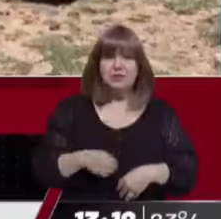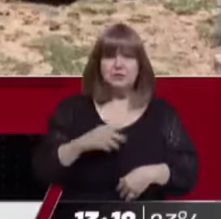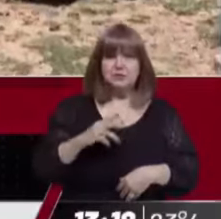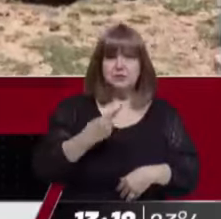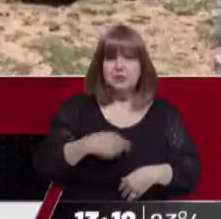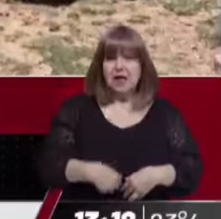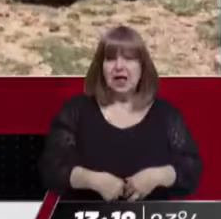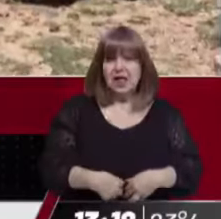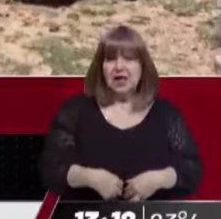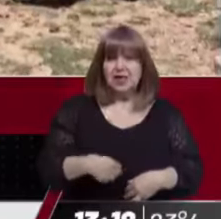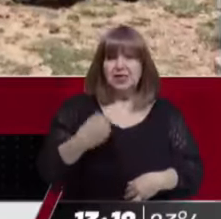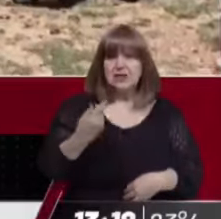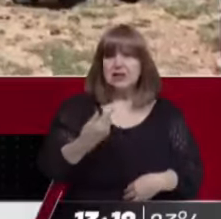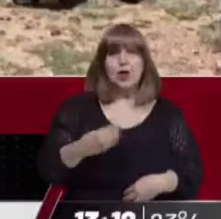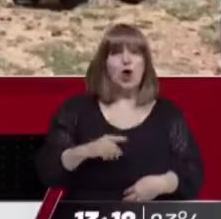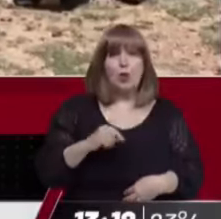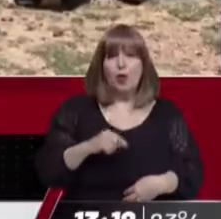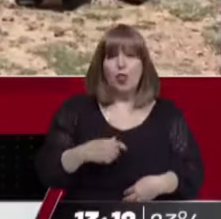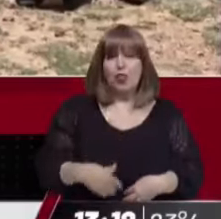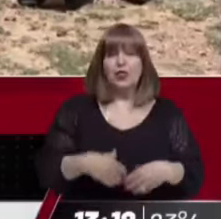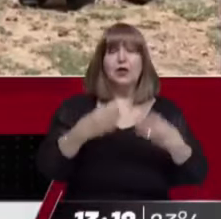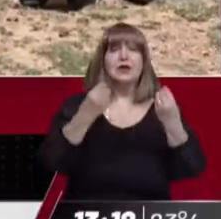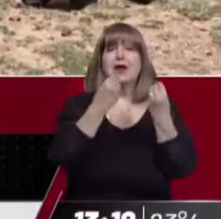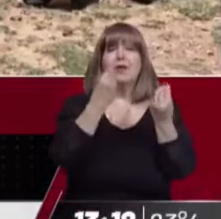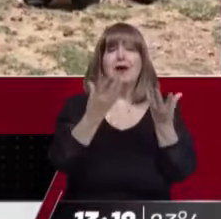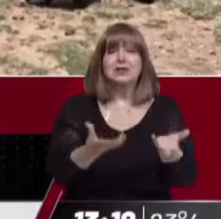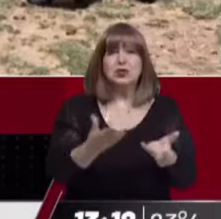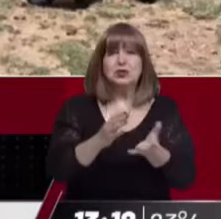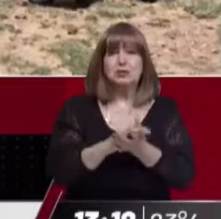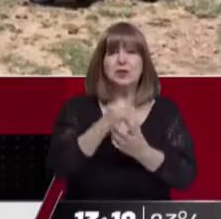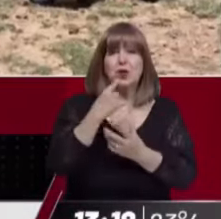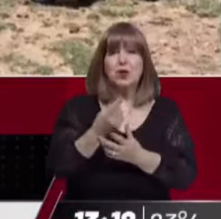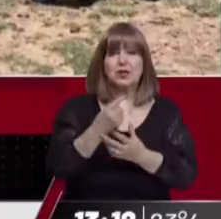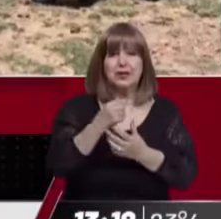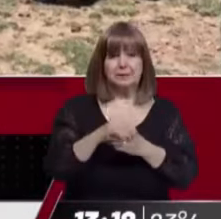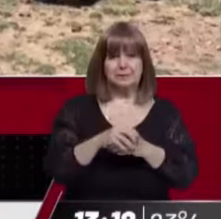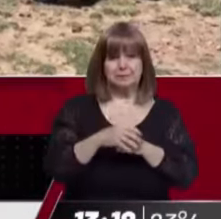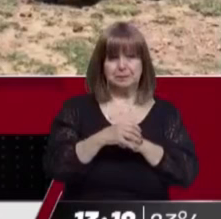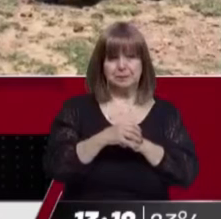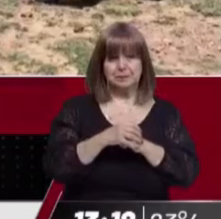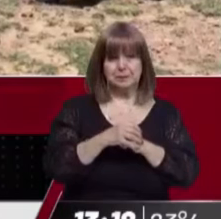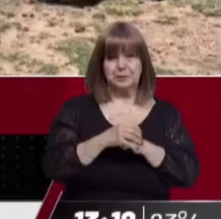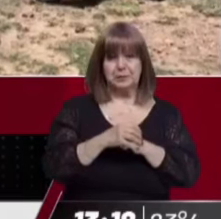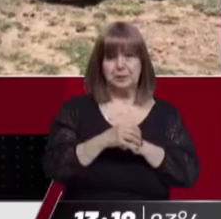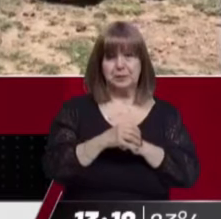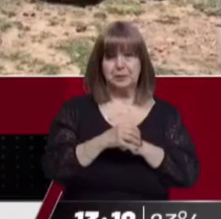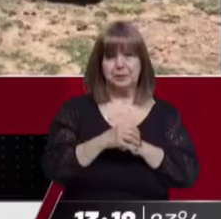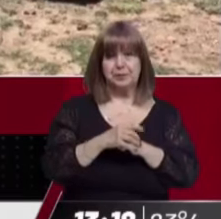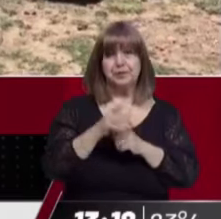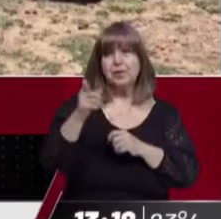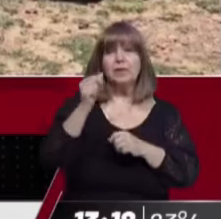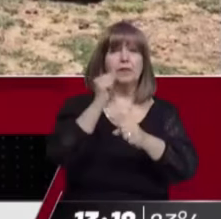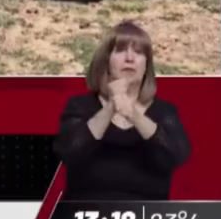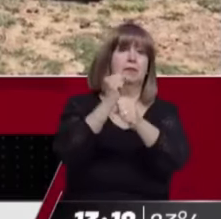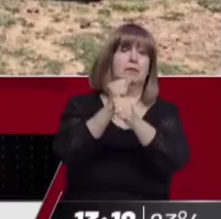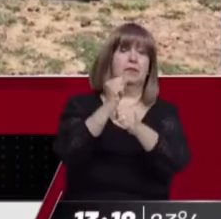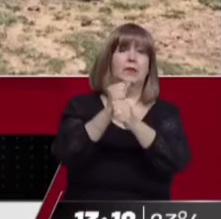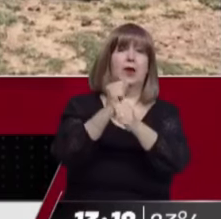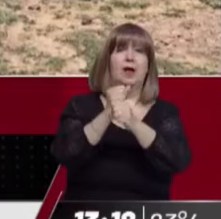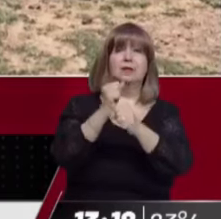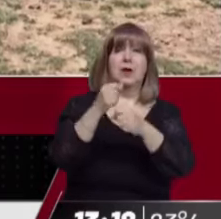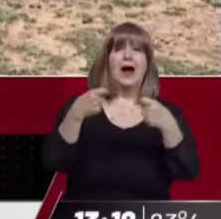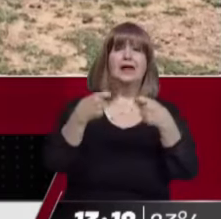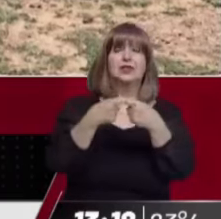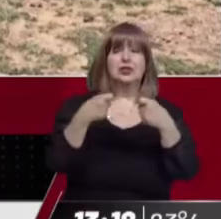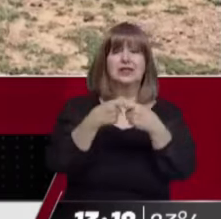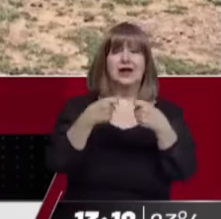es eso, lo que hacen ellos, ¿qué? ¿No? Para recuperar claro. a cada uno de estos animales. Hay una tarea detrás que es fabulosa, que